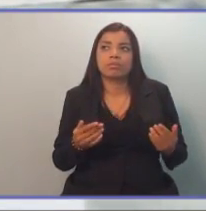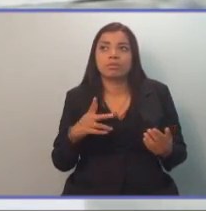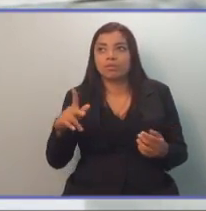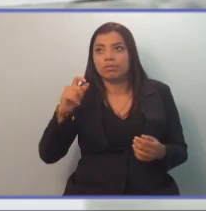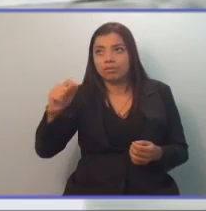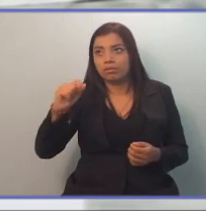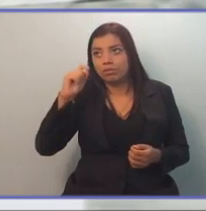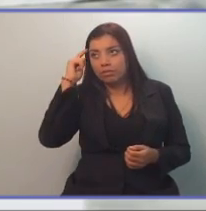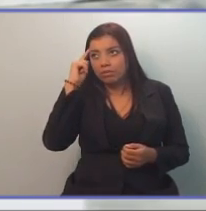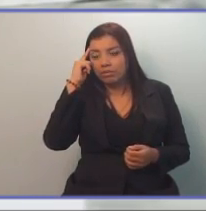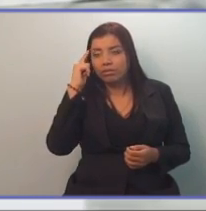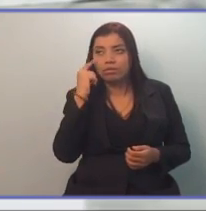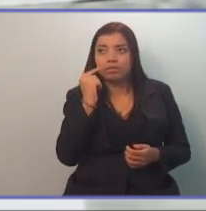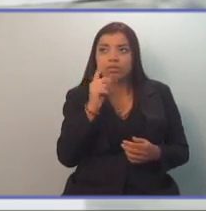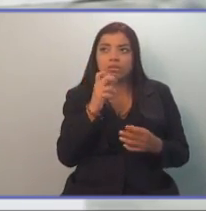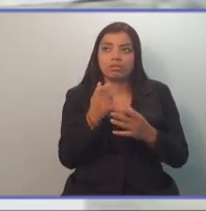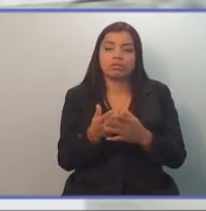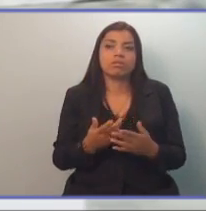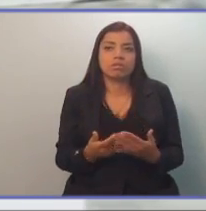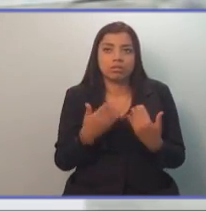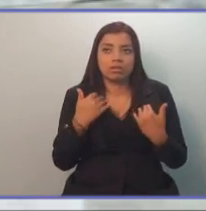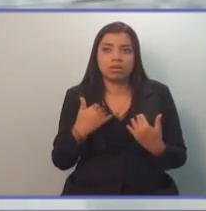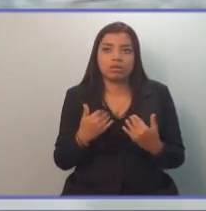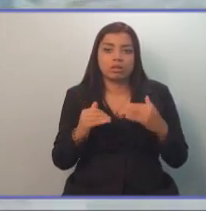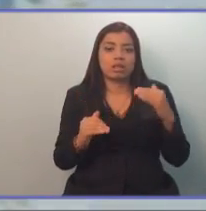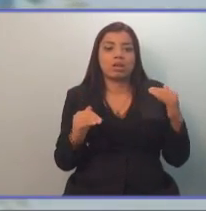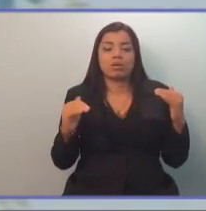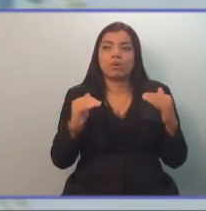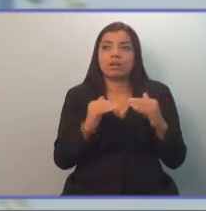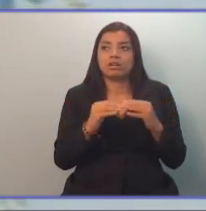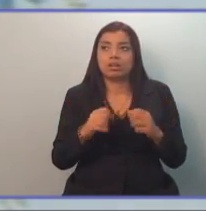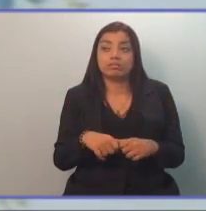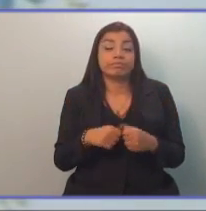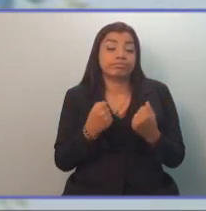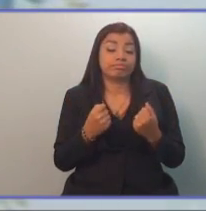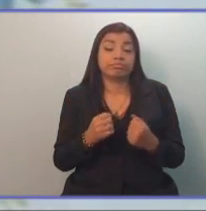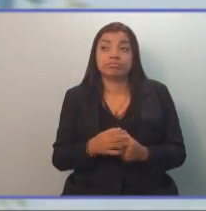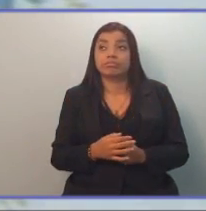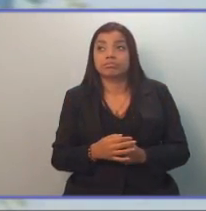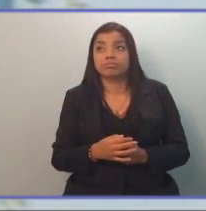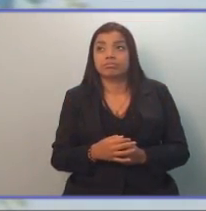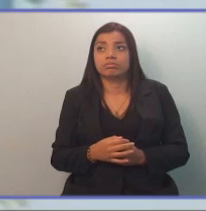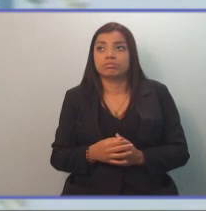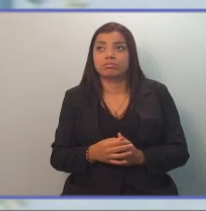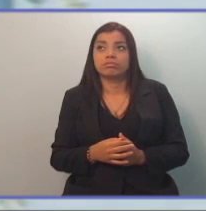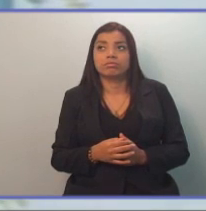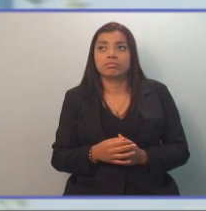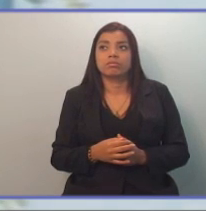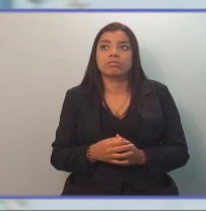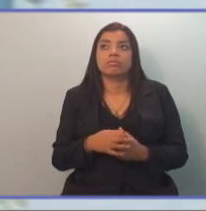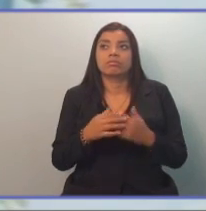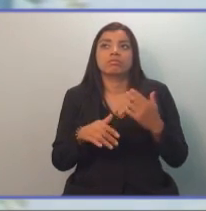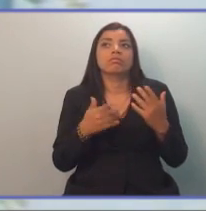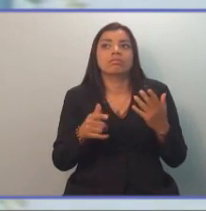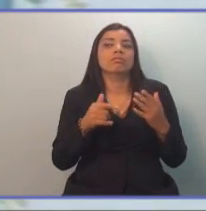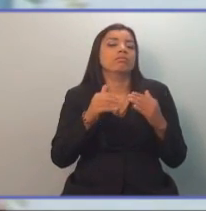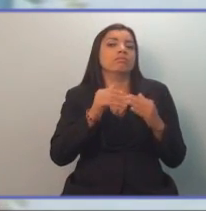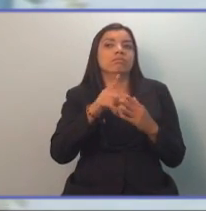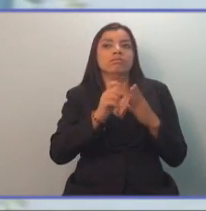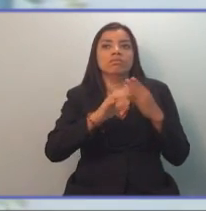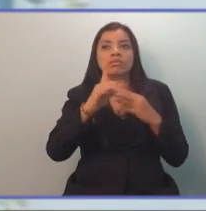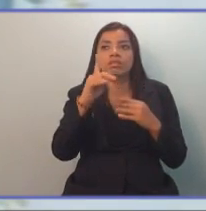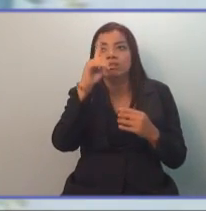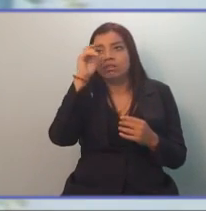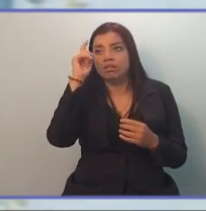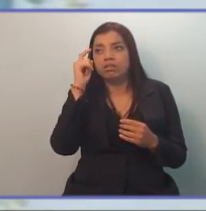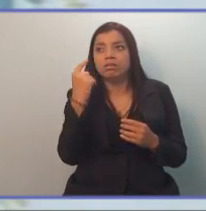que violentaba el principio de igualdad. Así también en el Código de Trabajo se establecía de que cuando se embargaba el salario